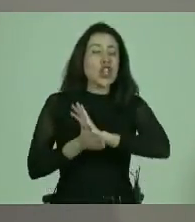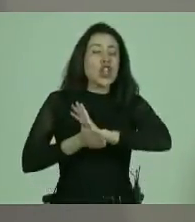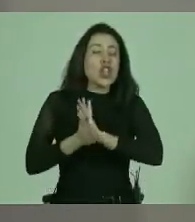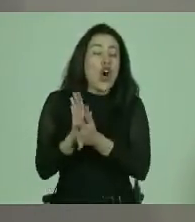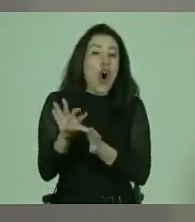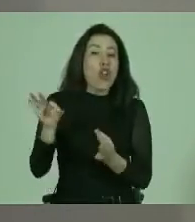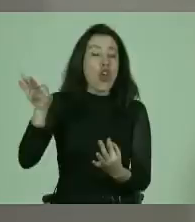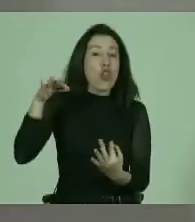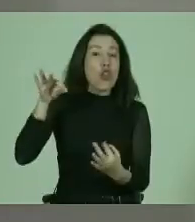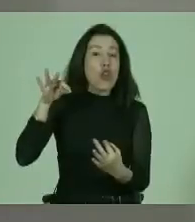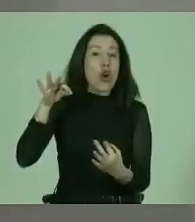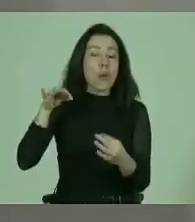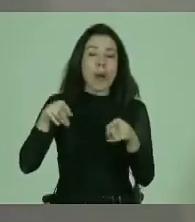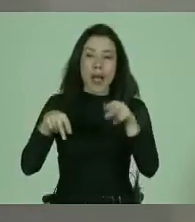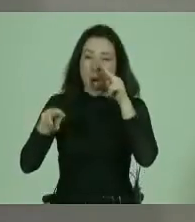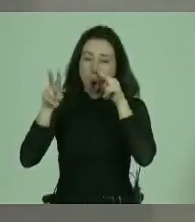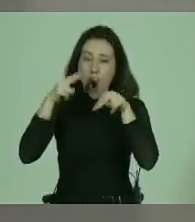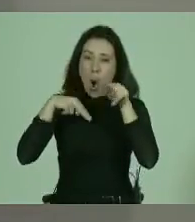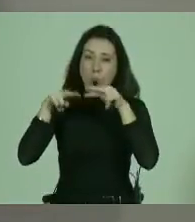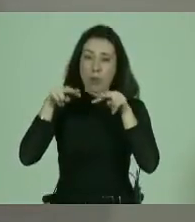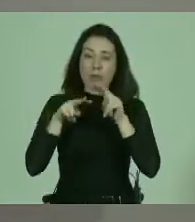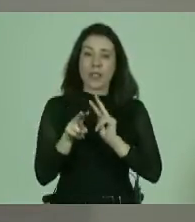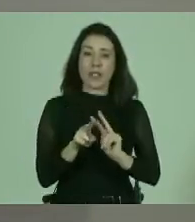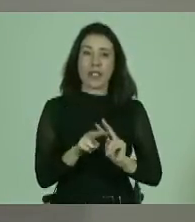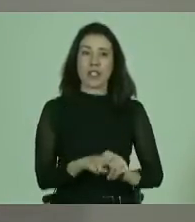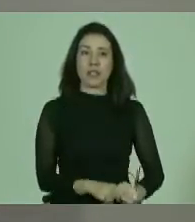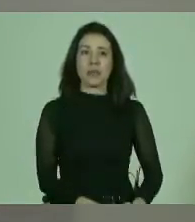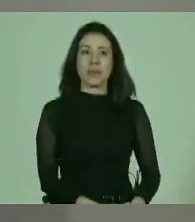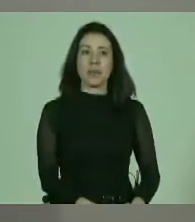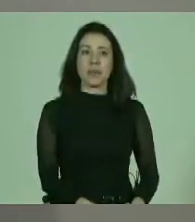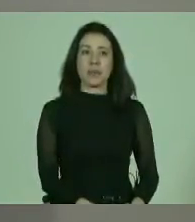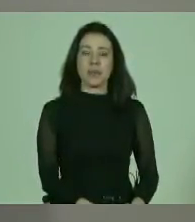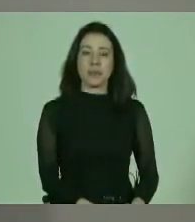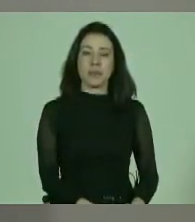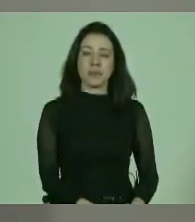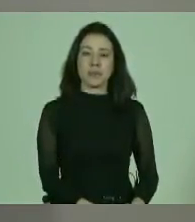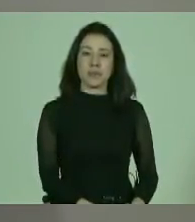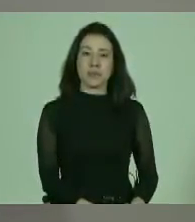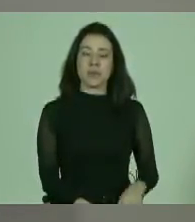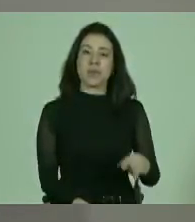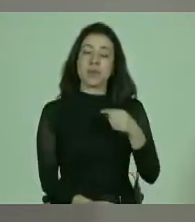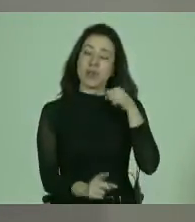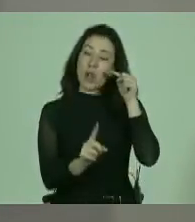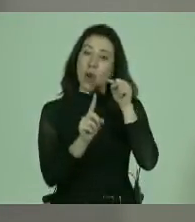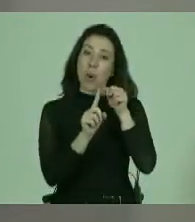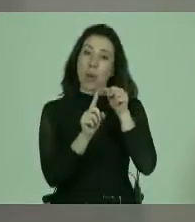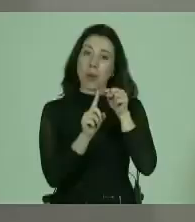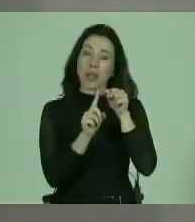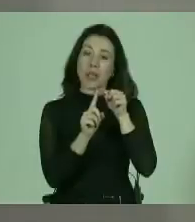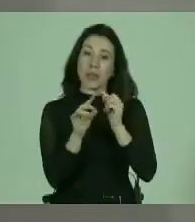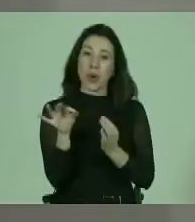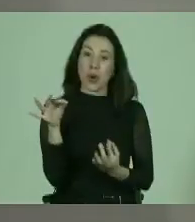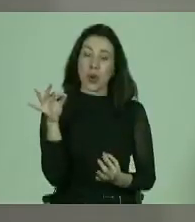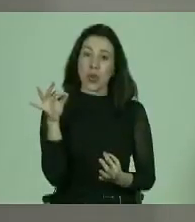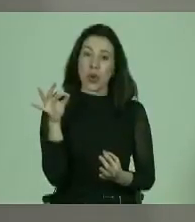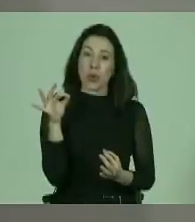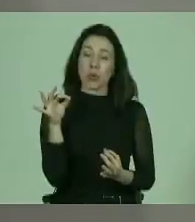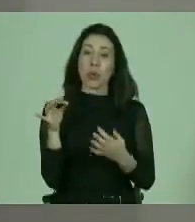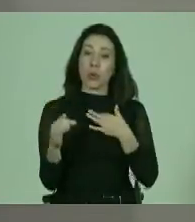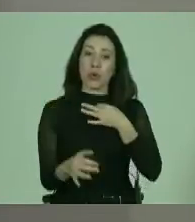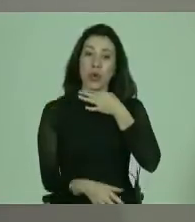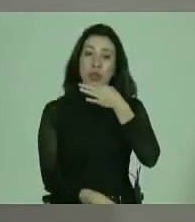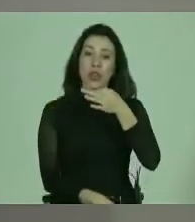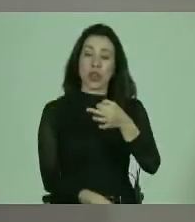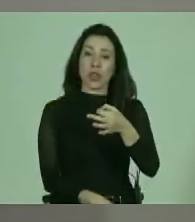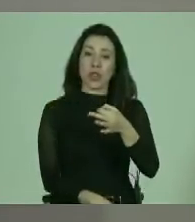documentos que el observatorio ha hecho nuestra intención con estos documentos es como les he dicho